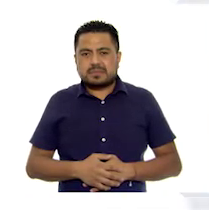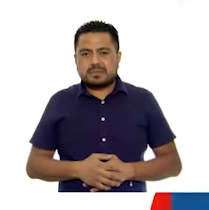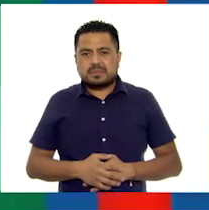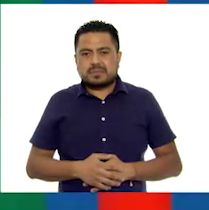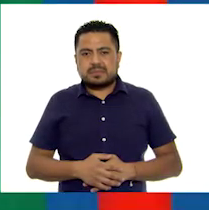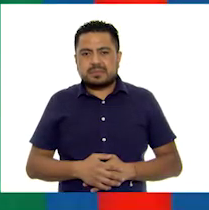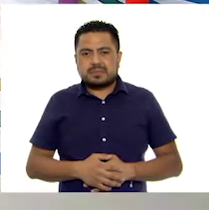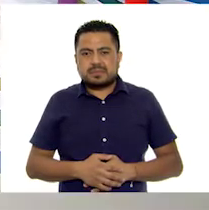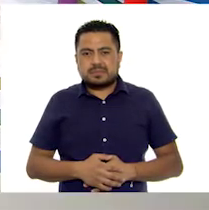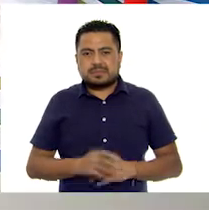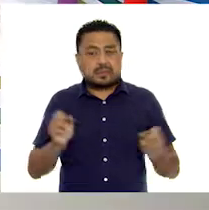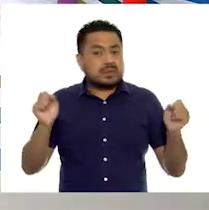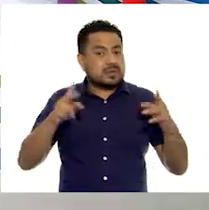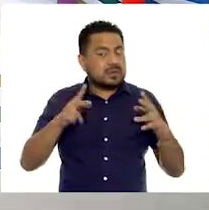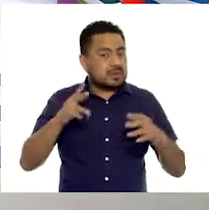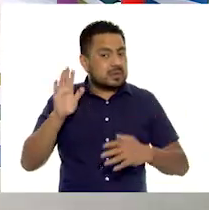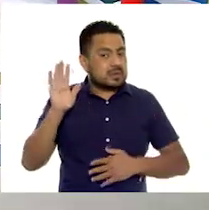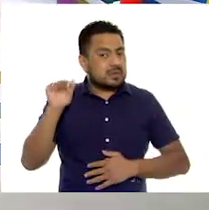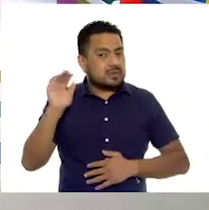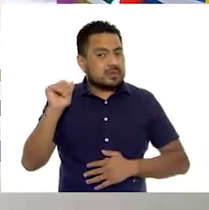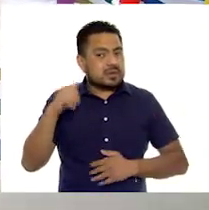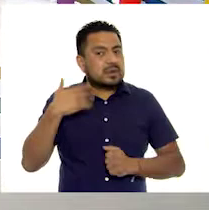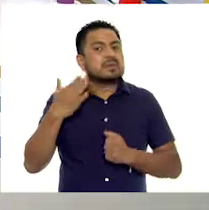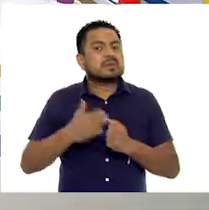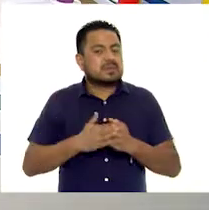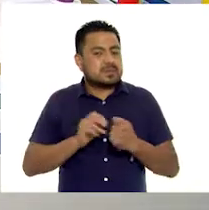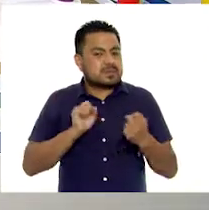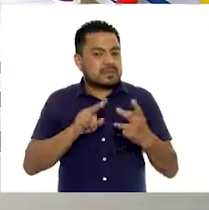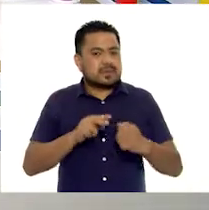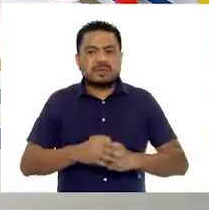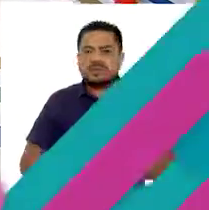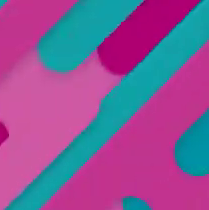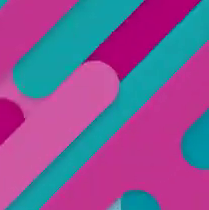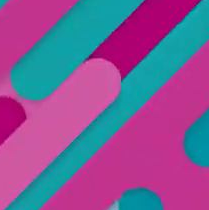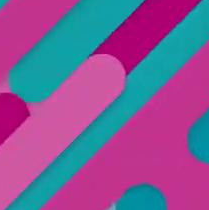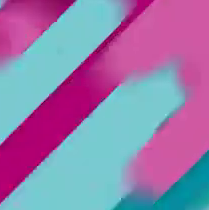mx nos vemos hasta la próxima